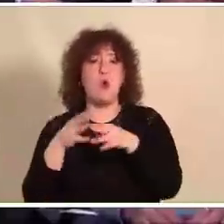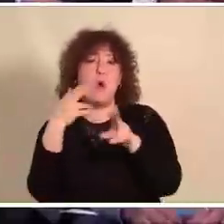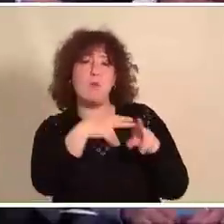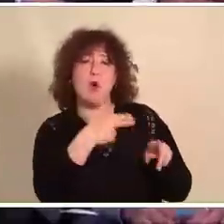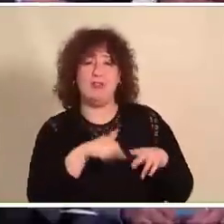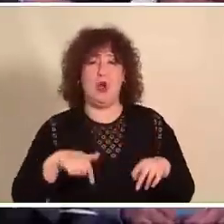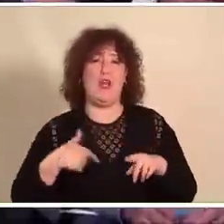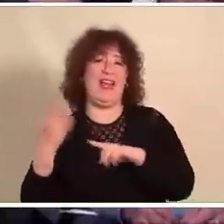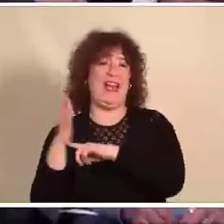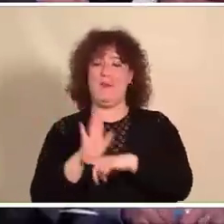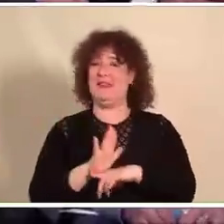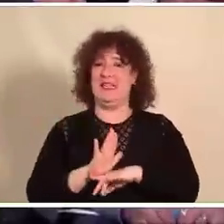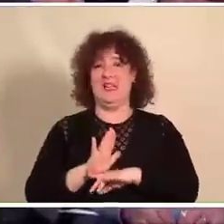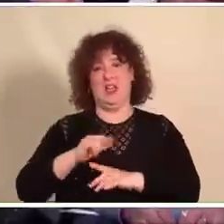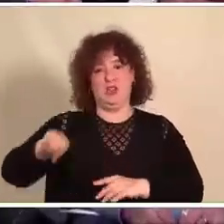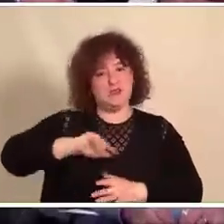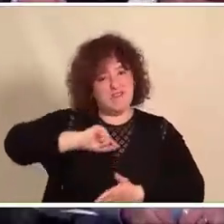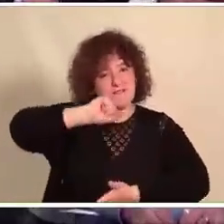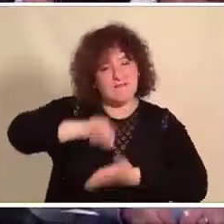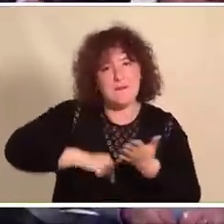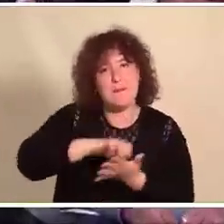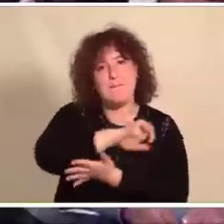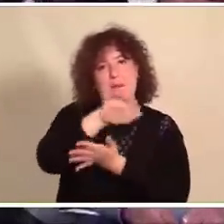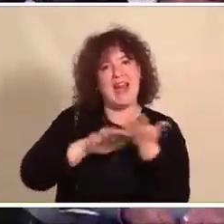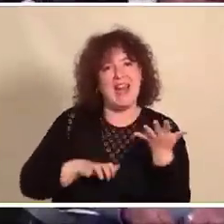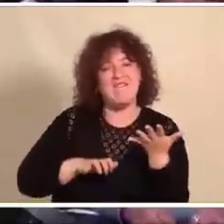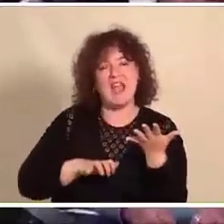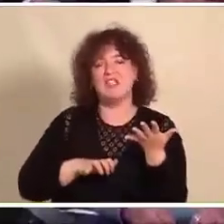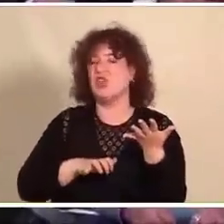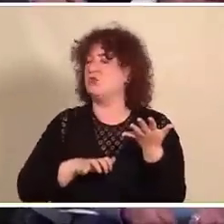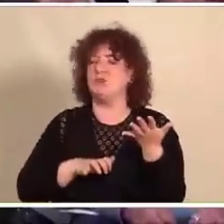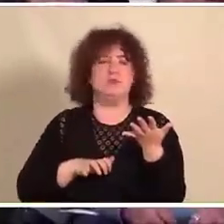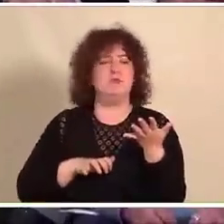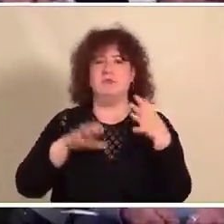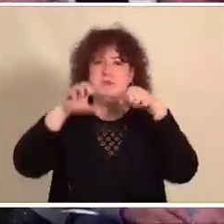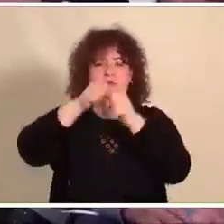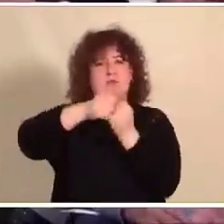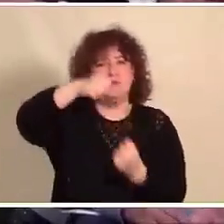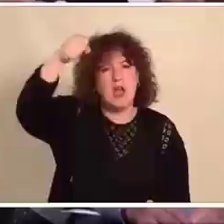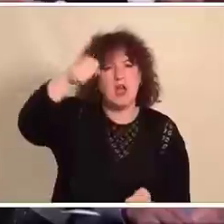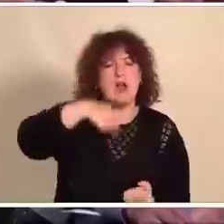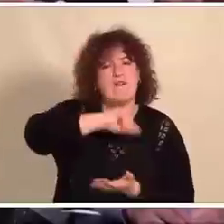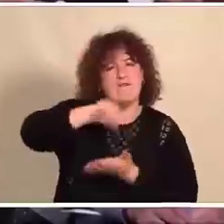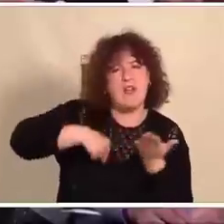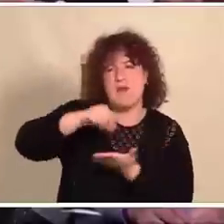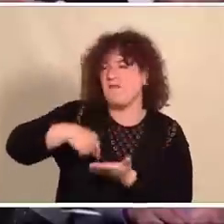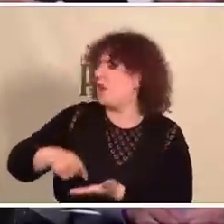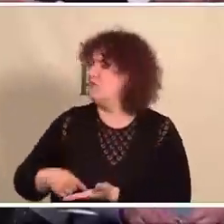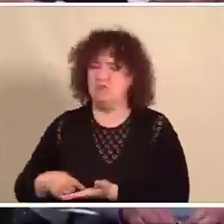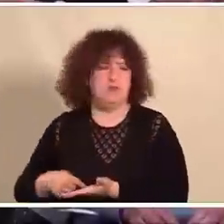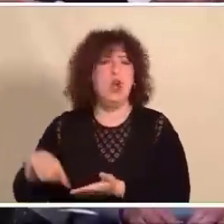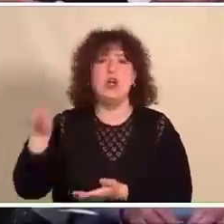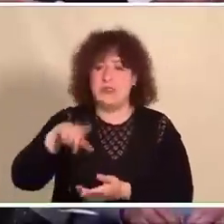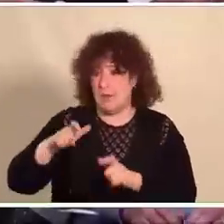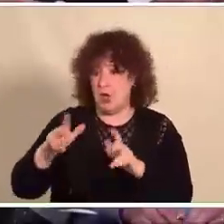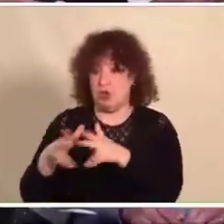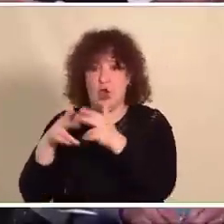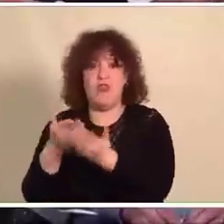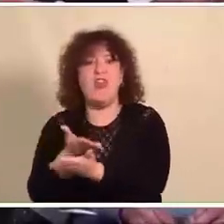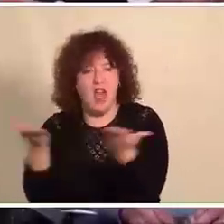aquí que hemos firmado manifiestos lo están diciendo también lo hemos visto hoy las organizaciones sociales